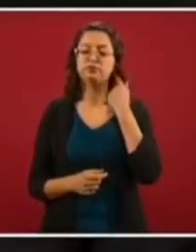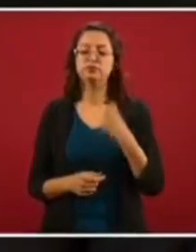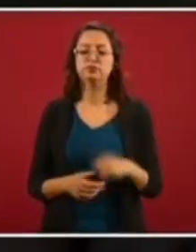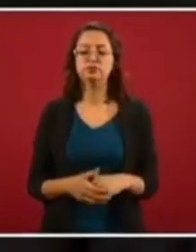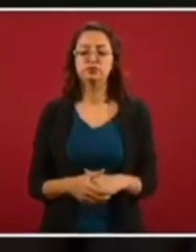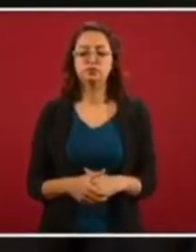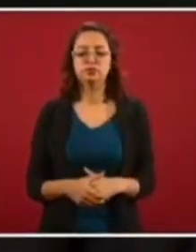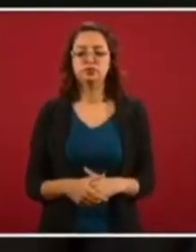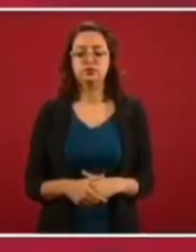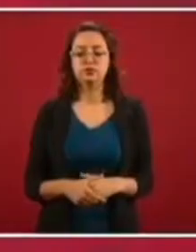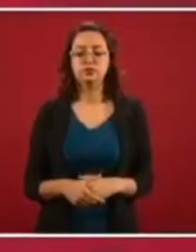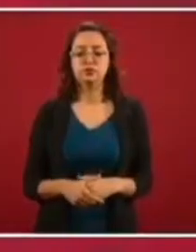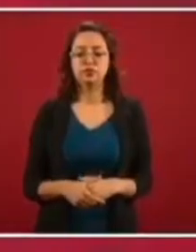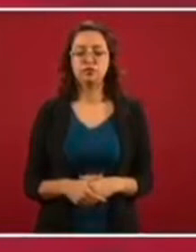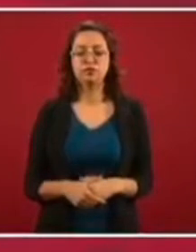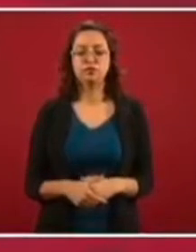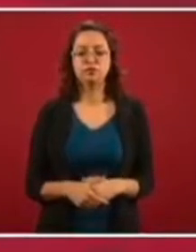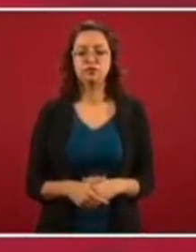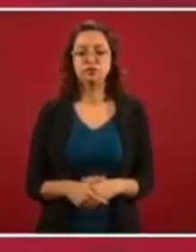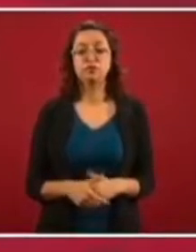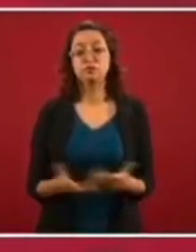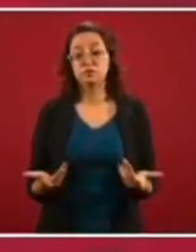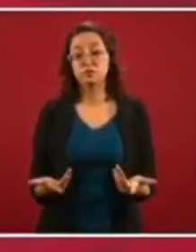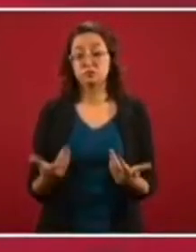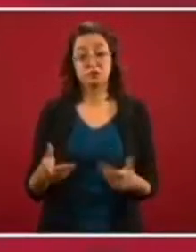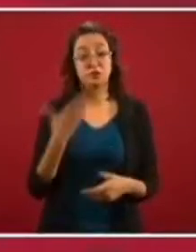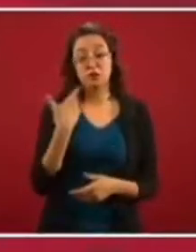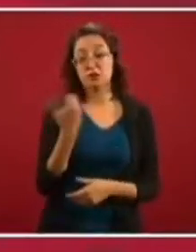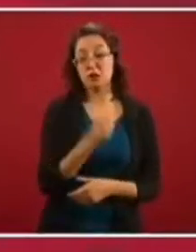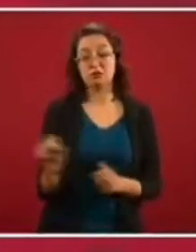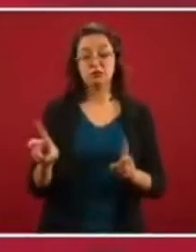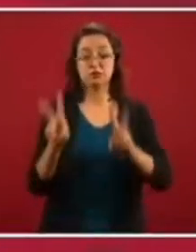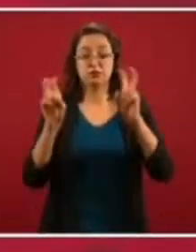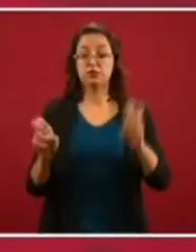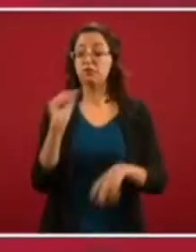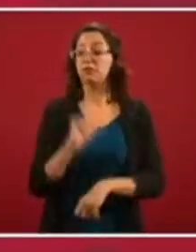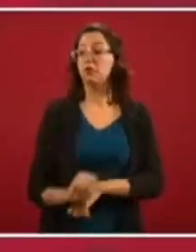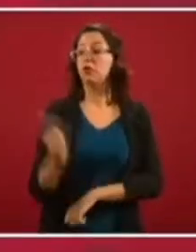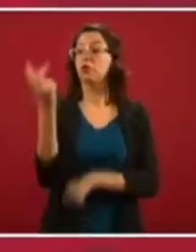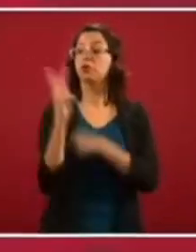con la política exterior.